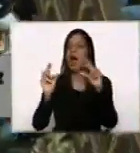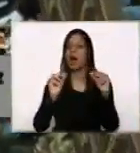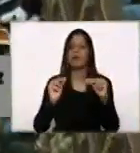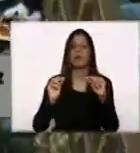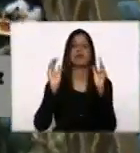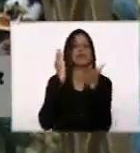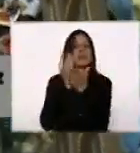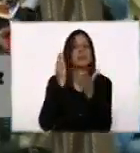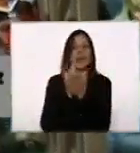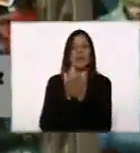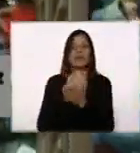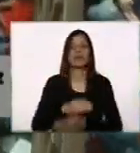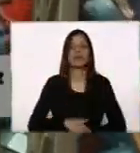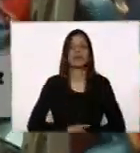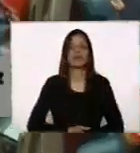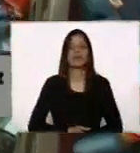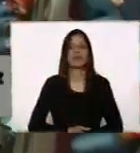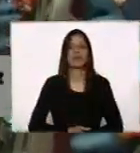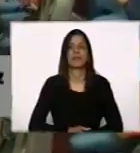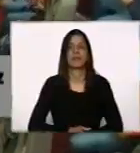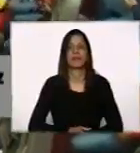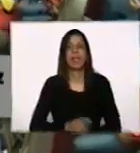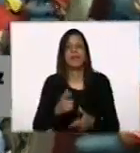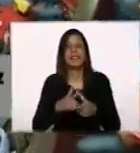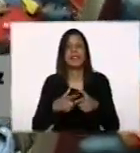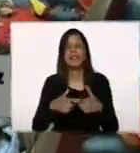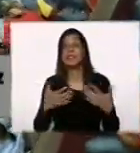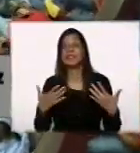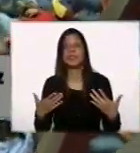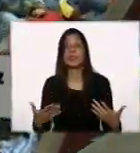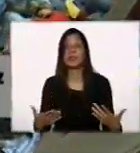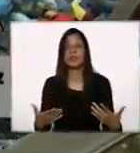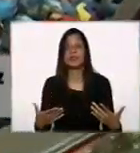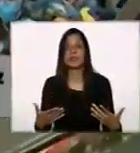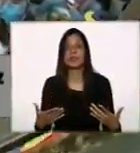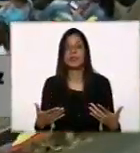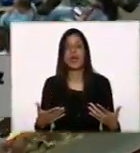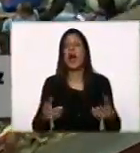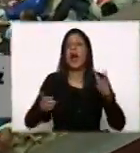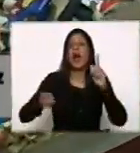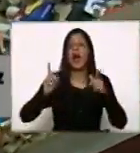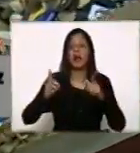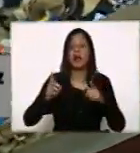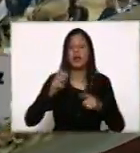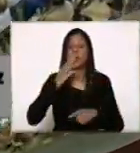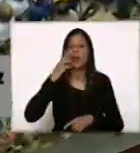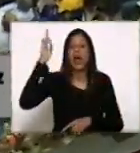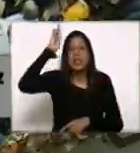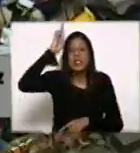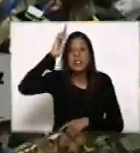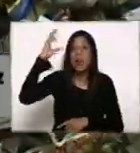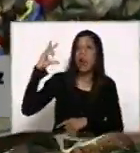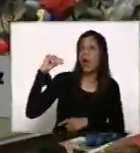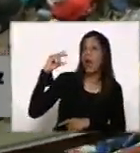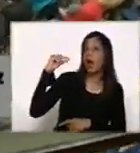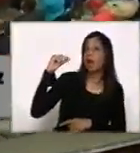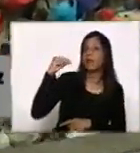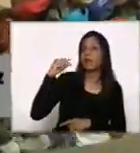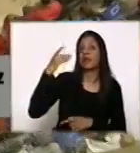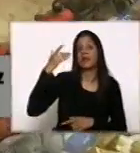aconseja. De modo que muchos y muchas indígenas me dicen, yo creo que